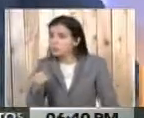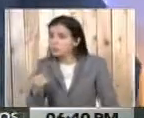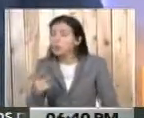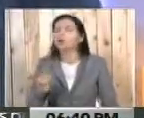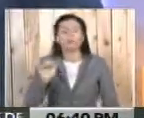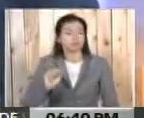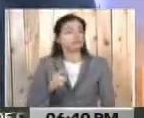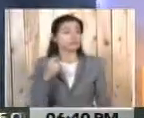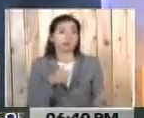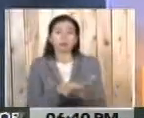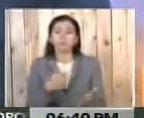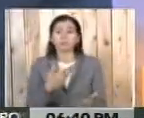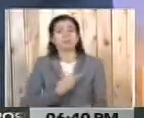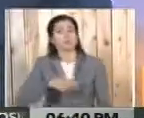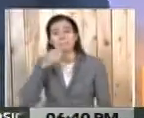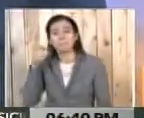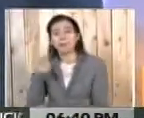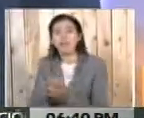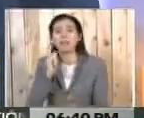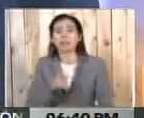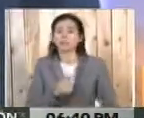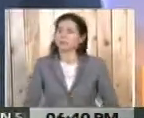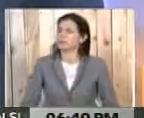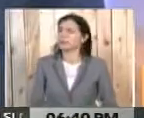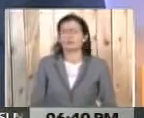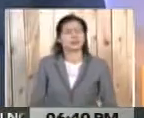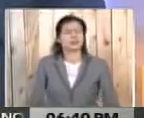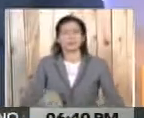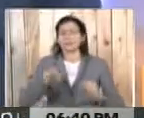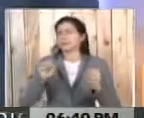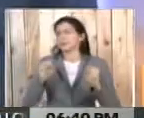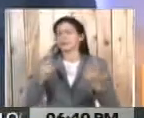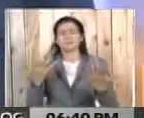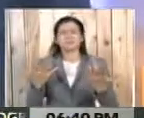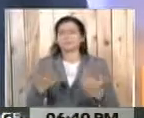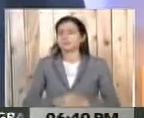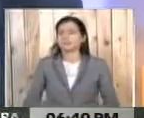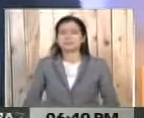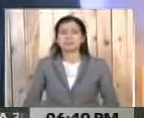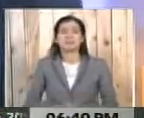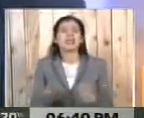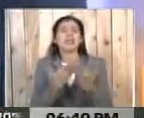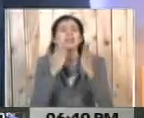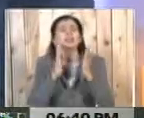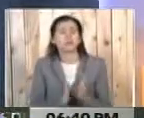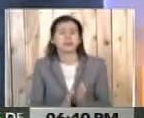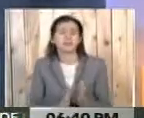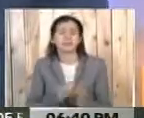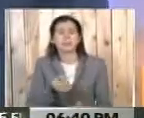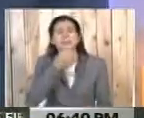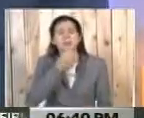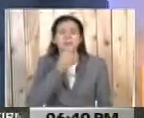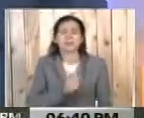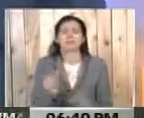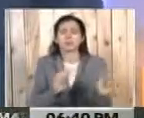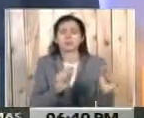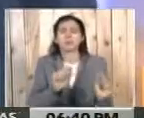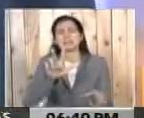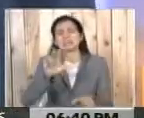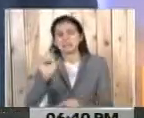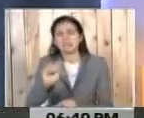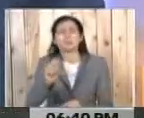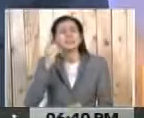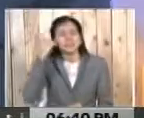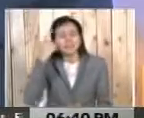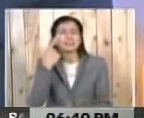debe pagar, pero además, mira, Julio, es una cosa tan absurda. Hay que discutirlo hasta con estudiantes de comunicación, que estoy seguro que el tercer semestre ya sabe que